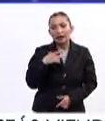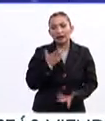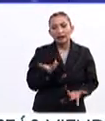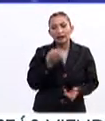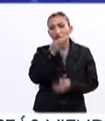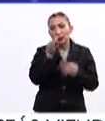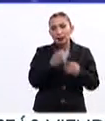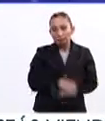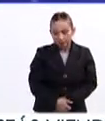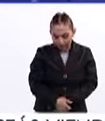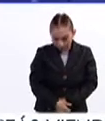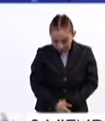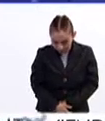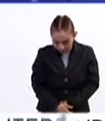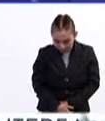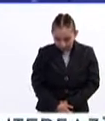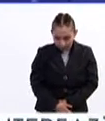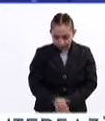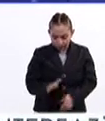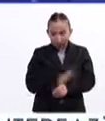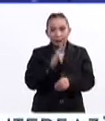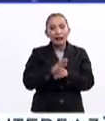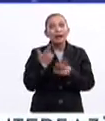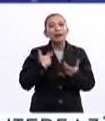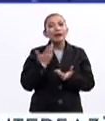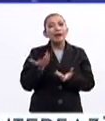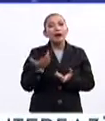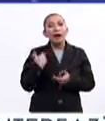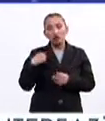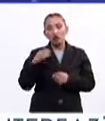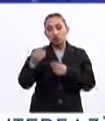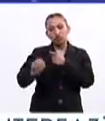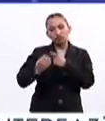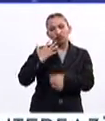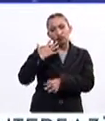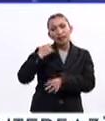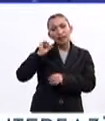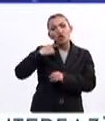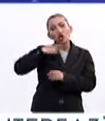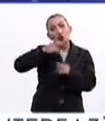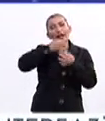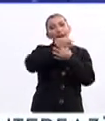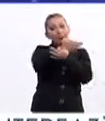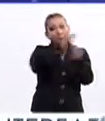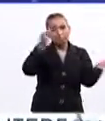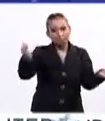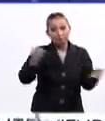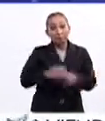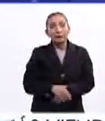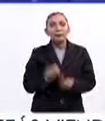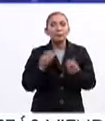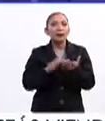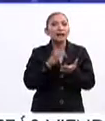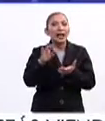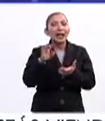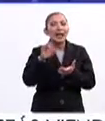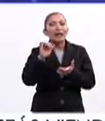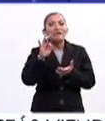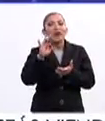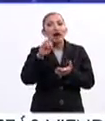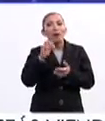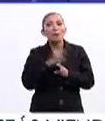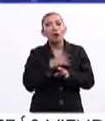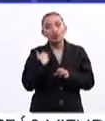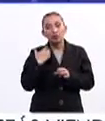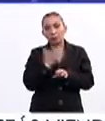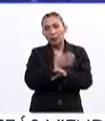dando las noticias. Muy bien, pues es excelente. También hazlo llegar a nosotros y nosotros por aquí lo podemos dar difusión. Muchísimas gracias, Elena Franco, por haber